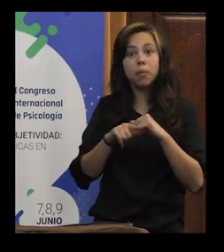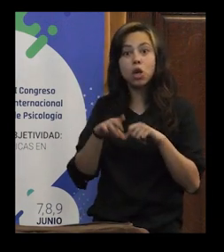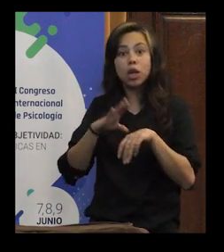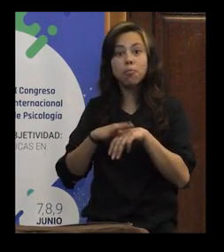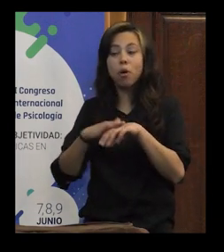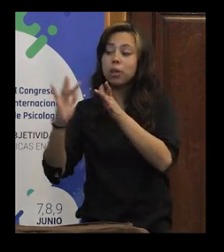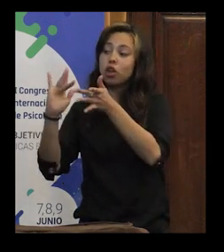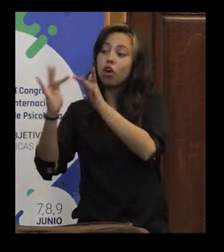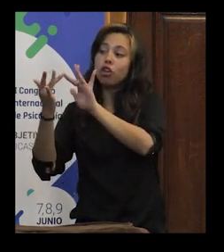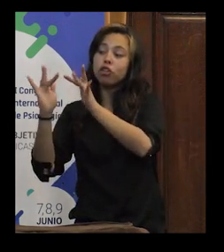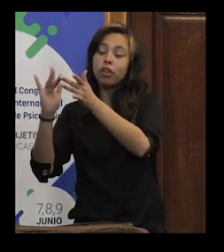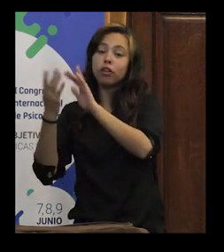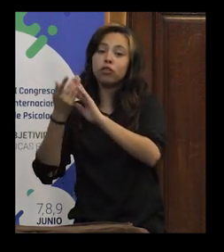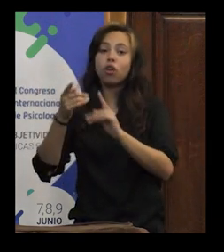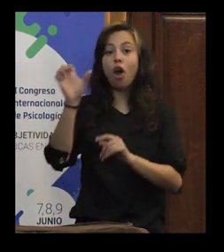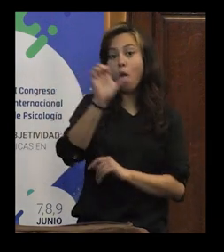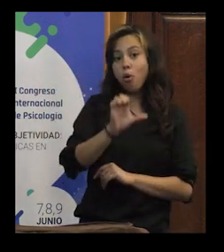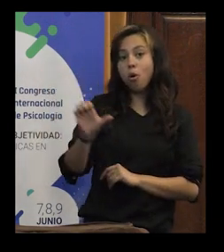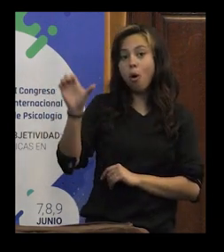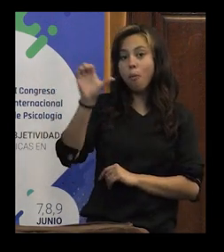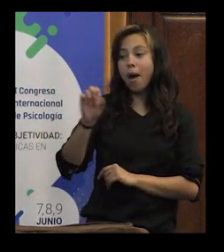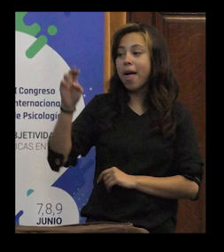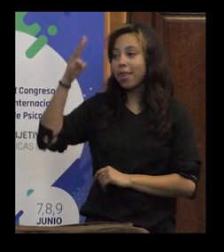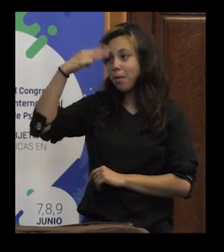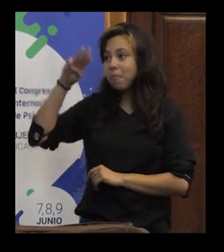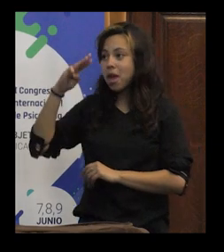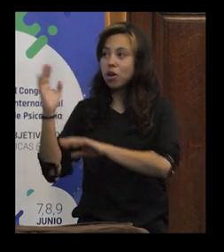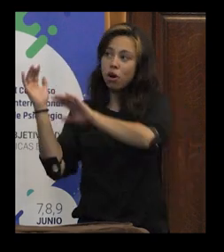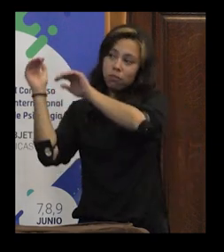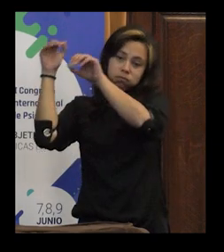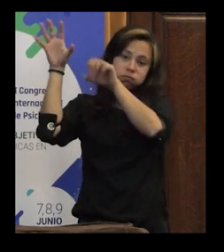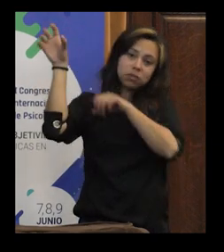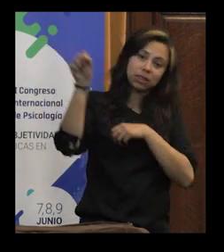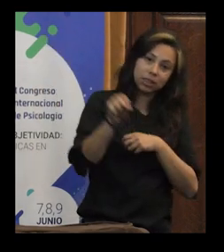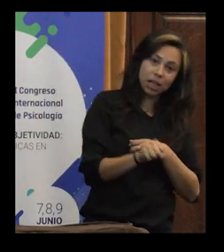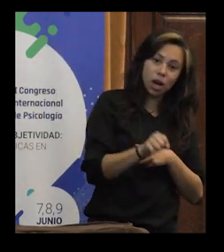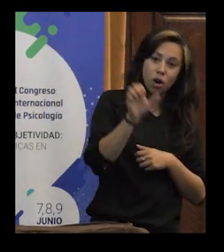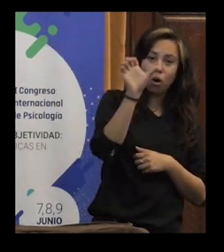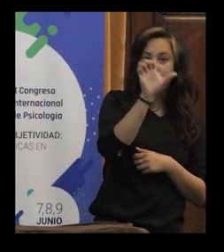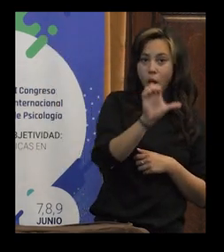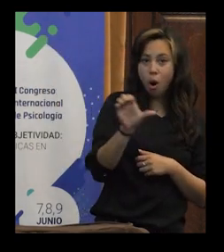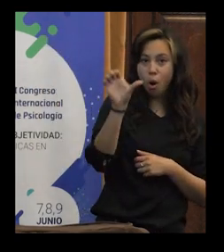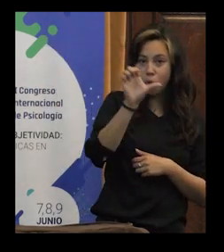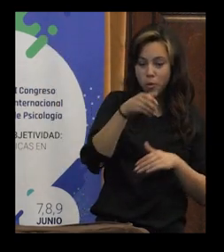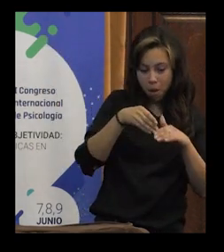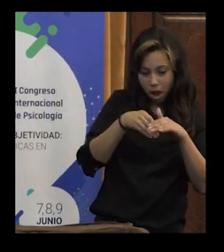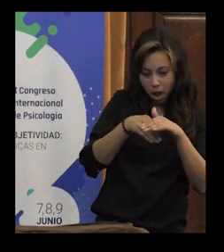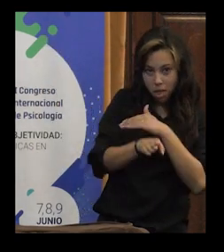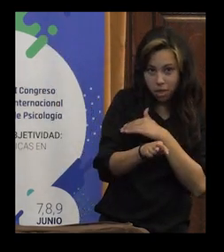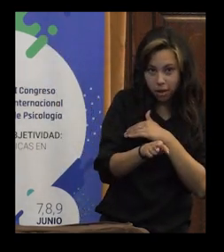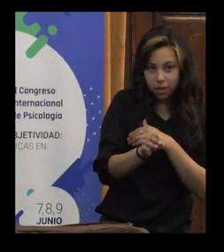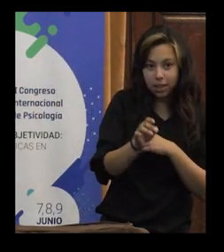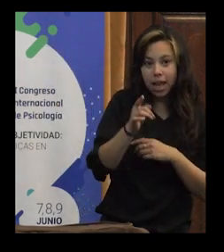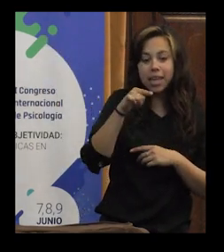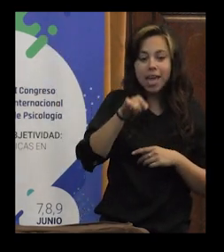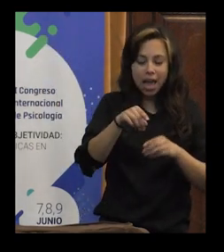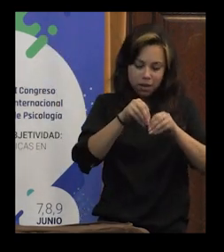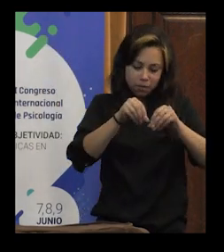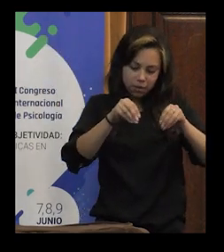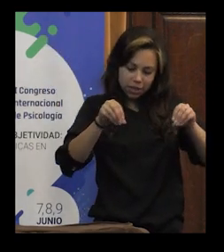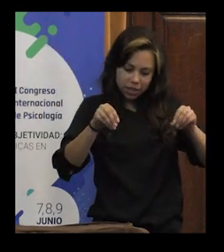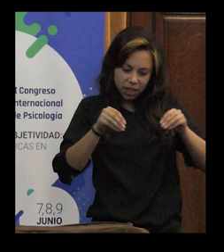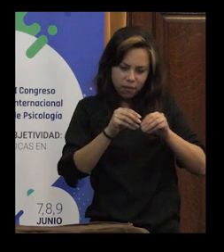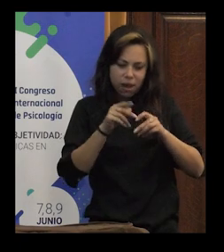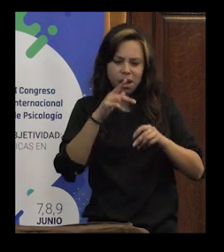muito democrático. A hierba era fumada por la elite e por los